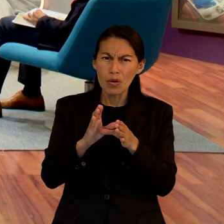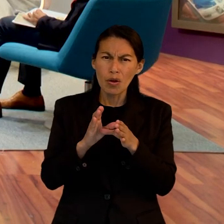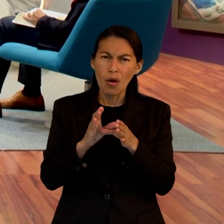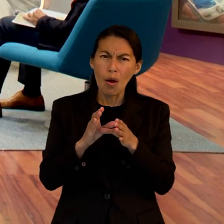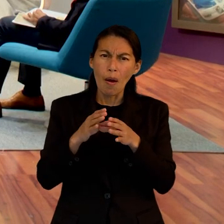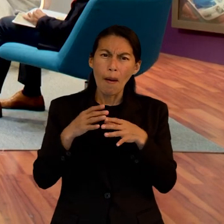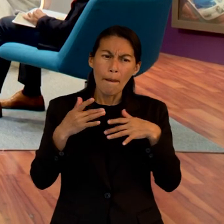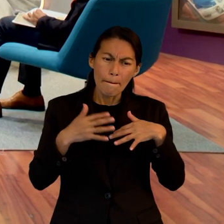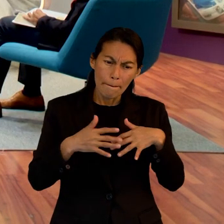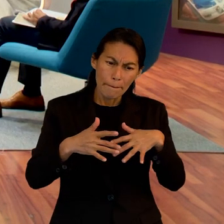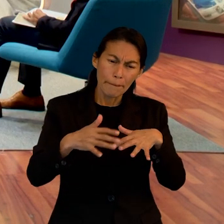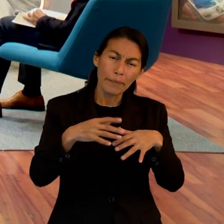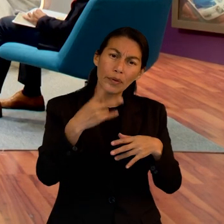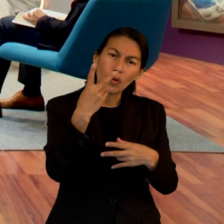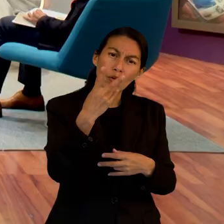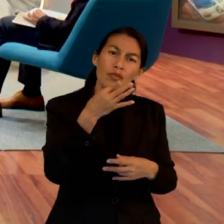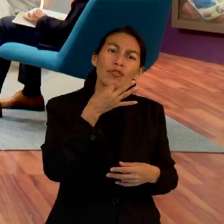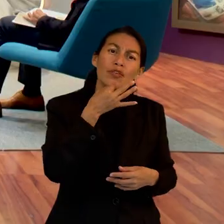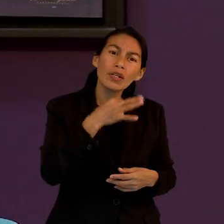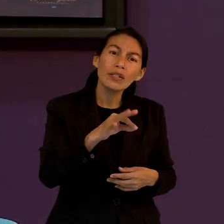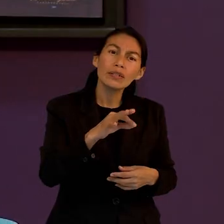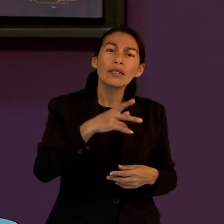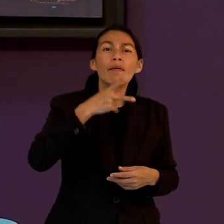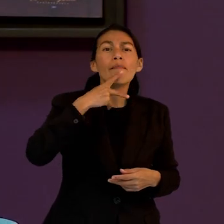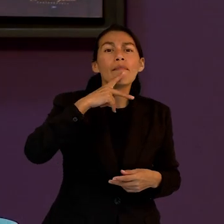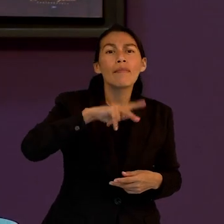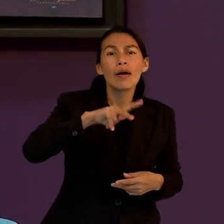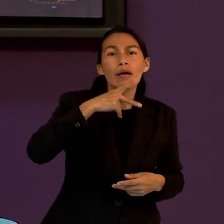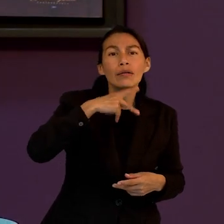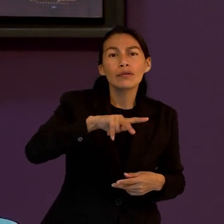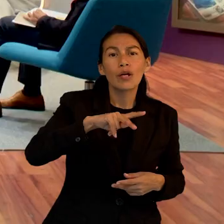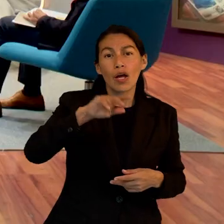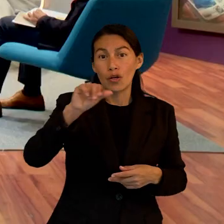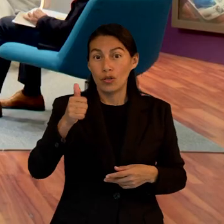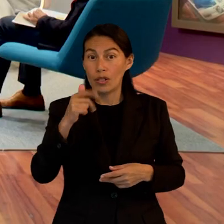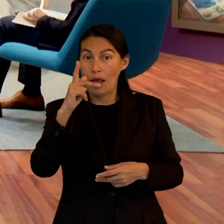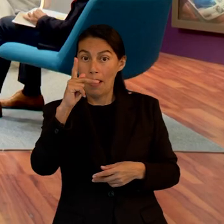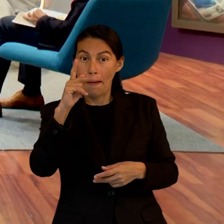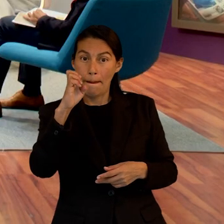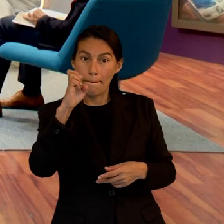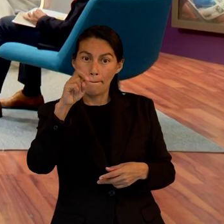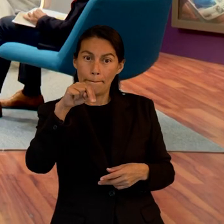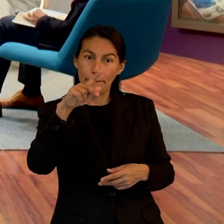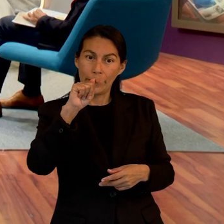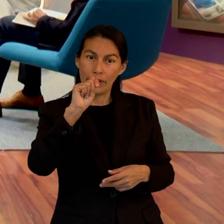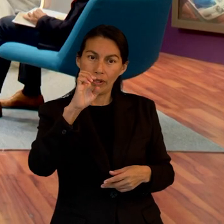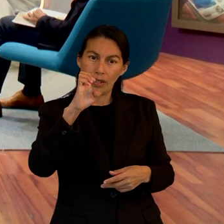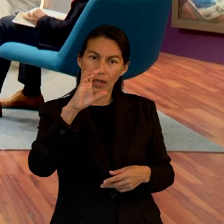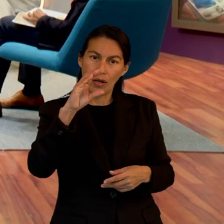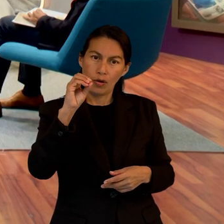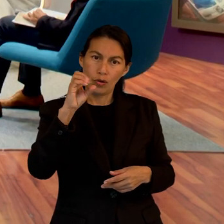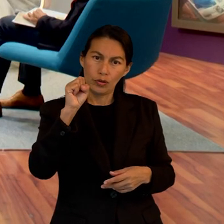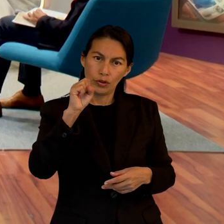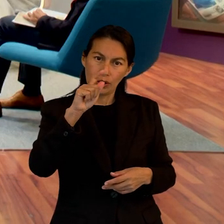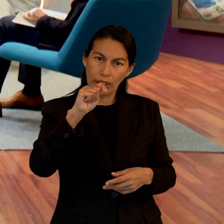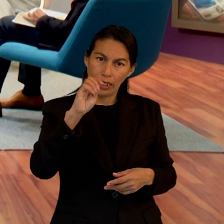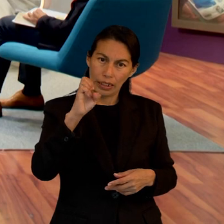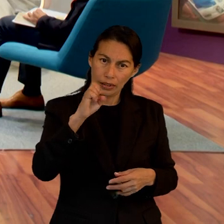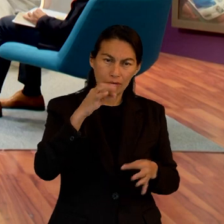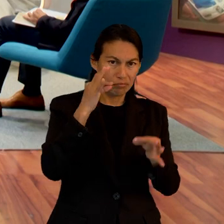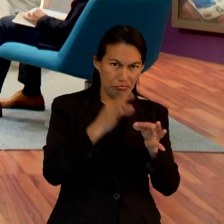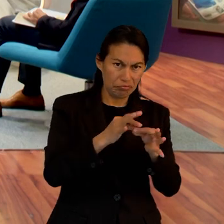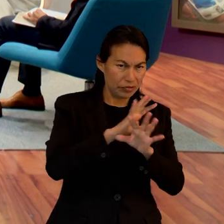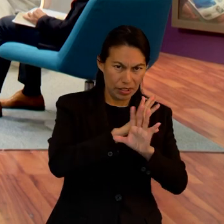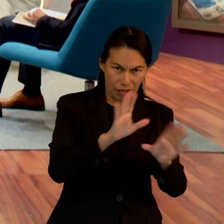que habíamos mencionado que era la de la pascua y la del pentecostés pero hay una que todavía no se ha cumplido que es la